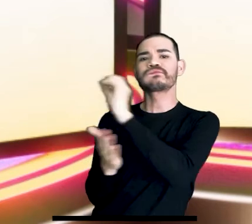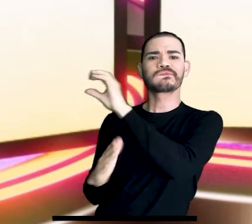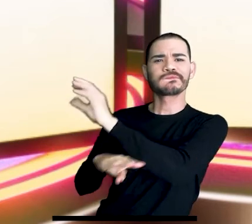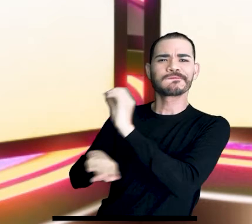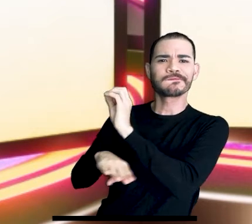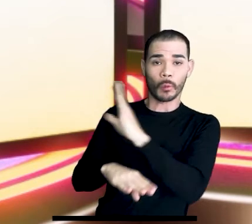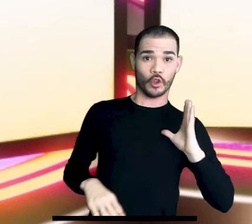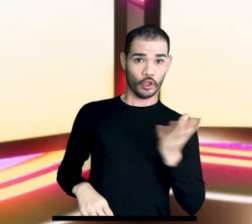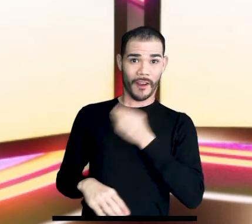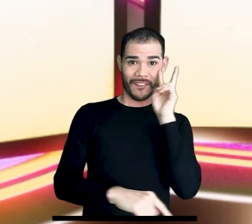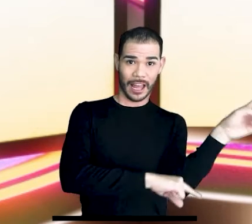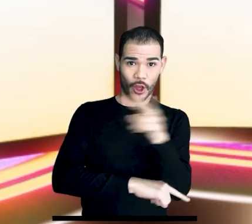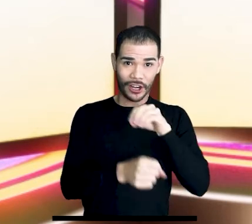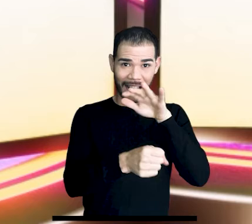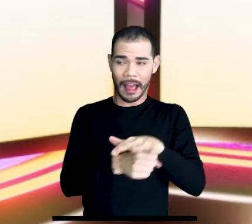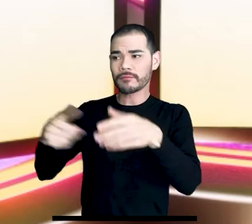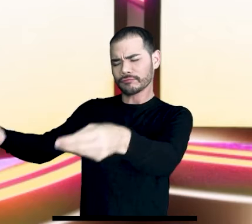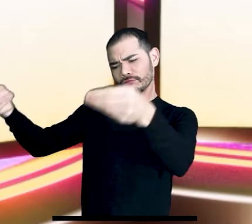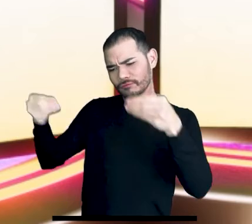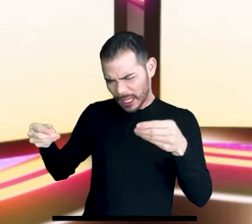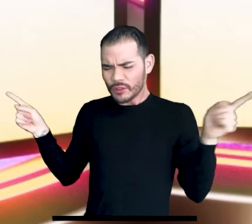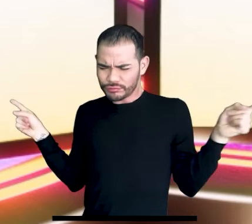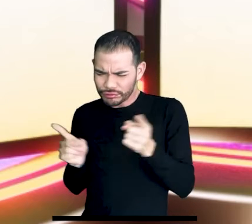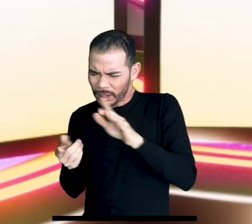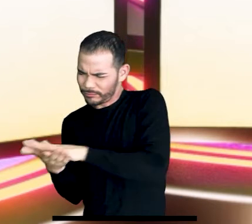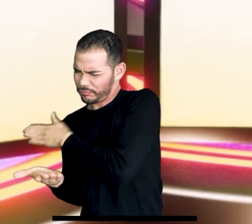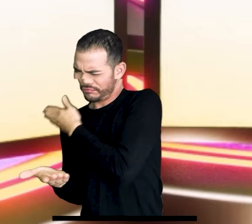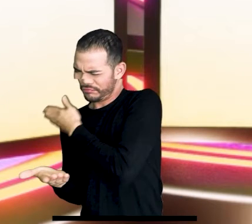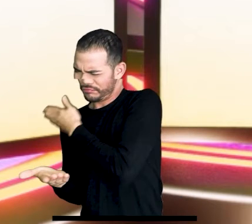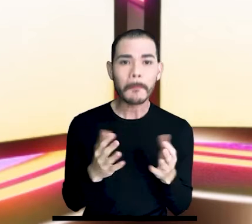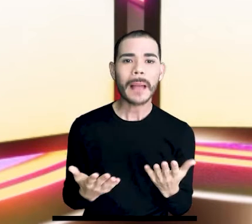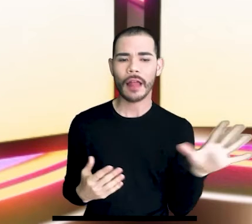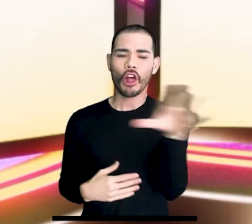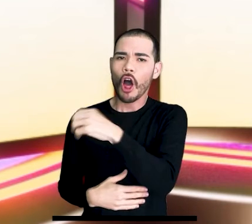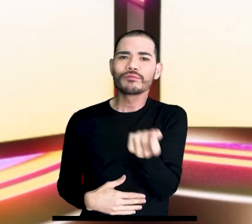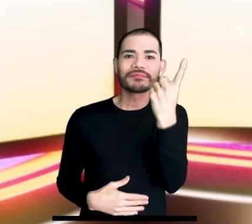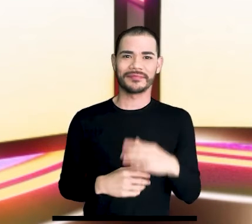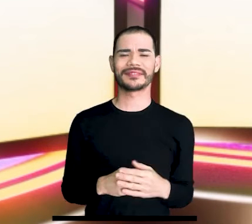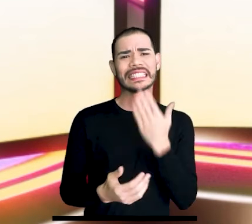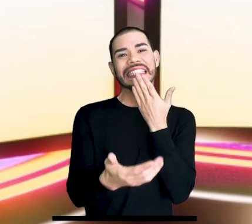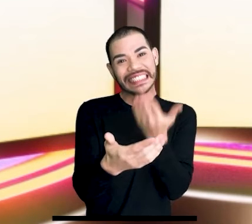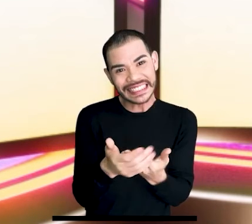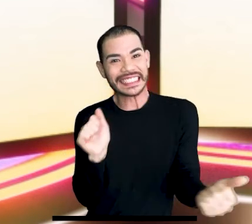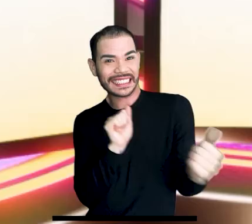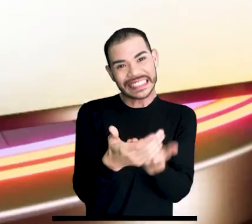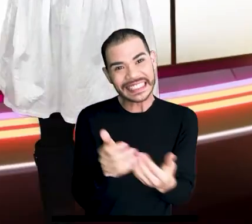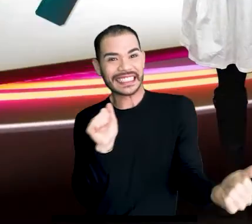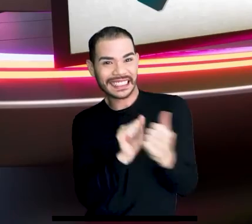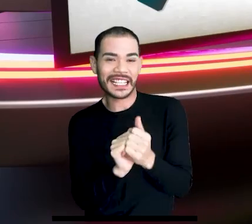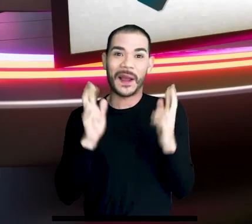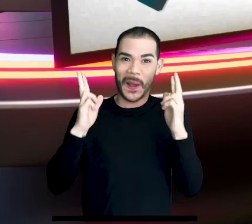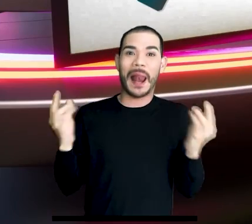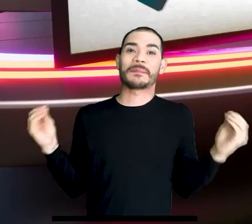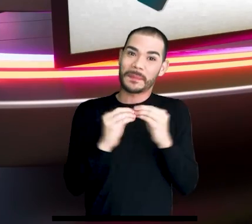este módulo sus documentos y nosotros, como veeduría distrital, los simplificamos y transformamos a un lenguaje sencillo para la consulta